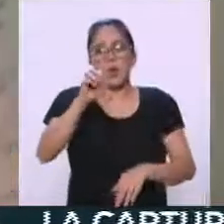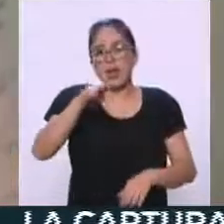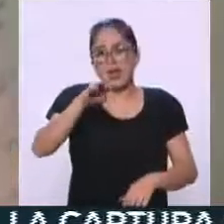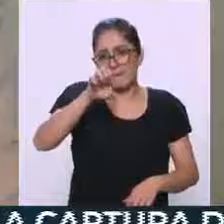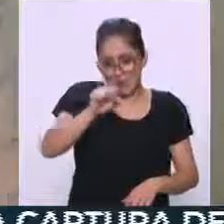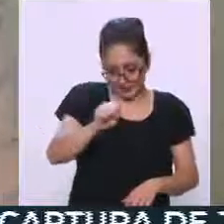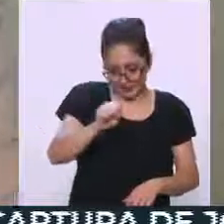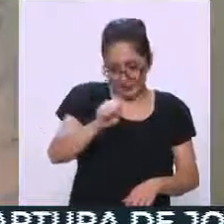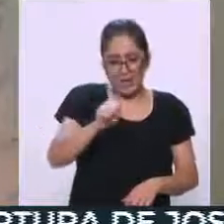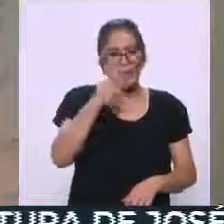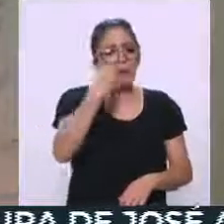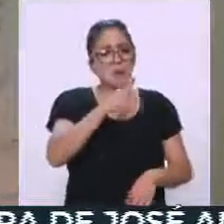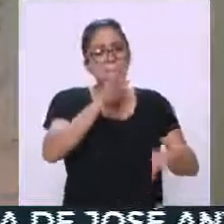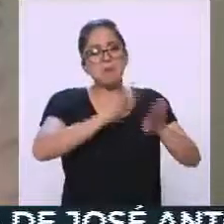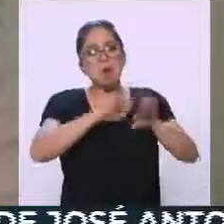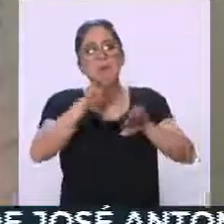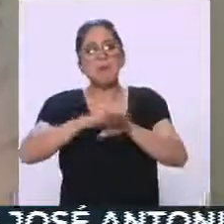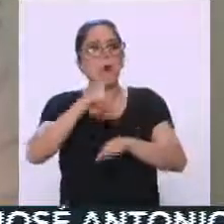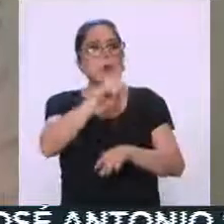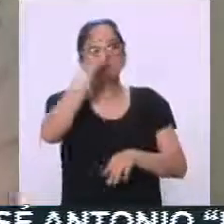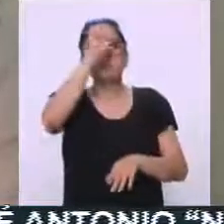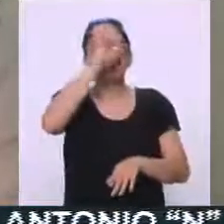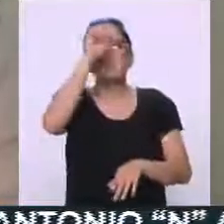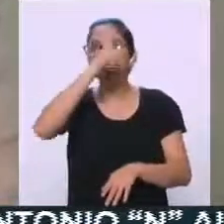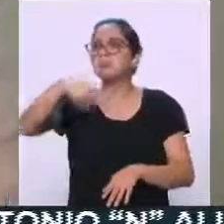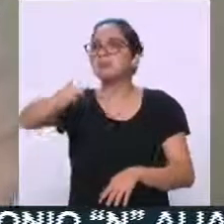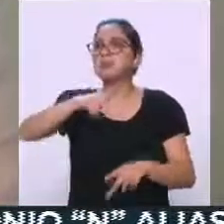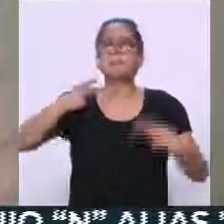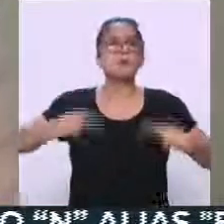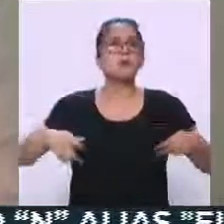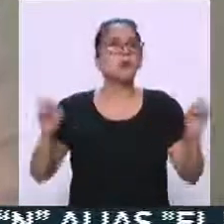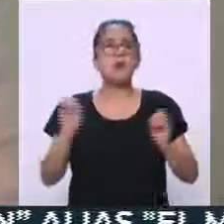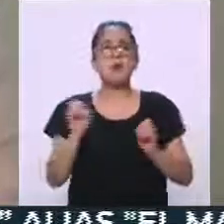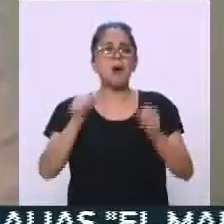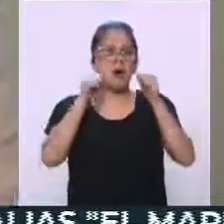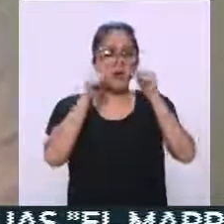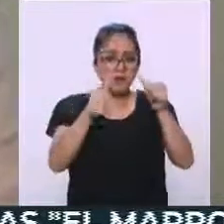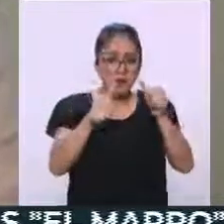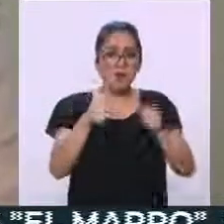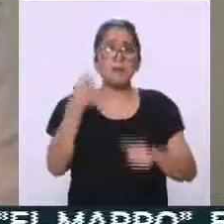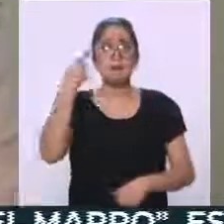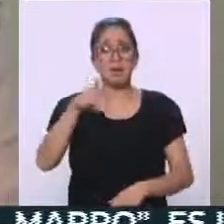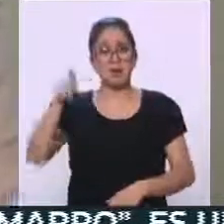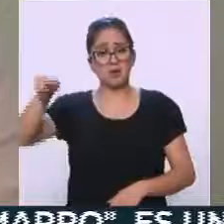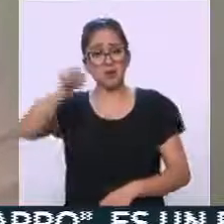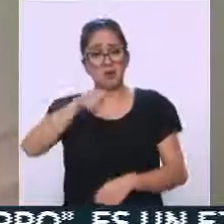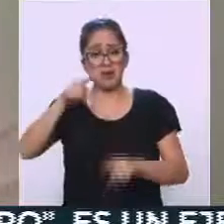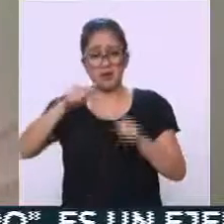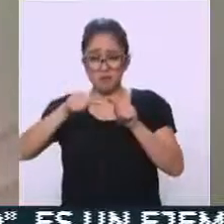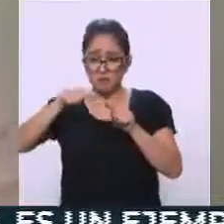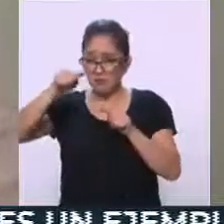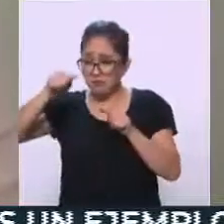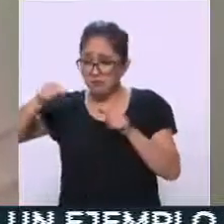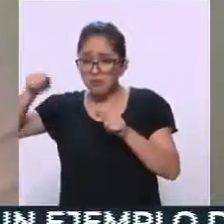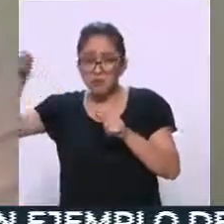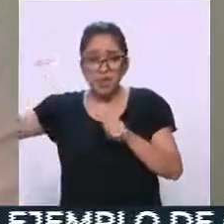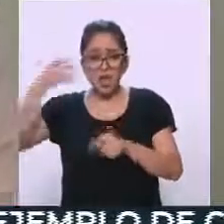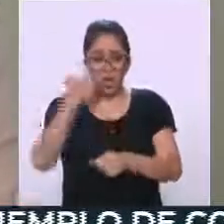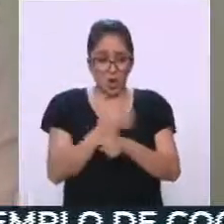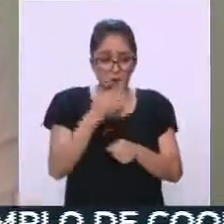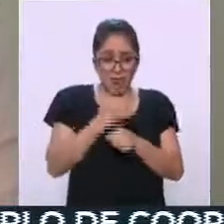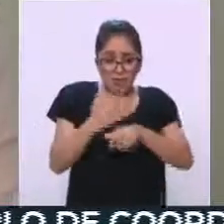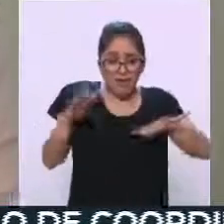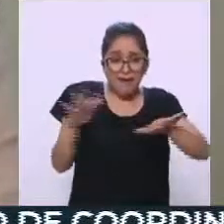muy particular, lo que dice Víctor es cierto, y las tendencias desafortunadamente no le sirven para cambiar de